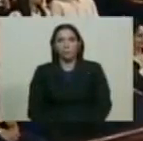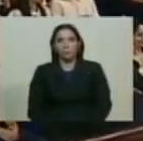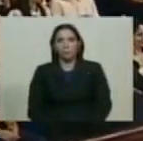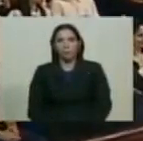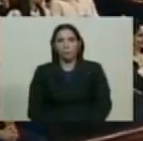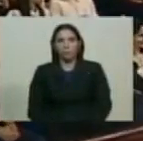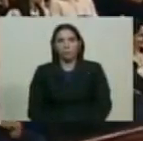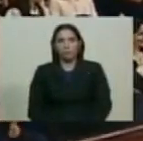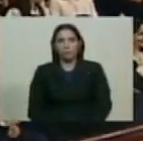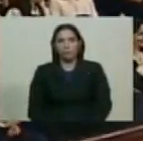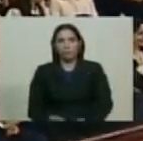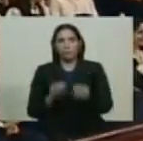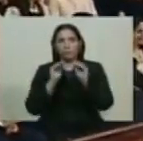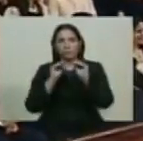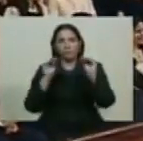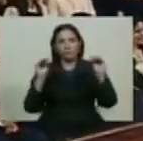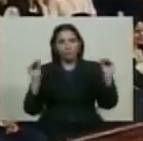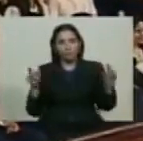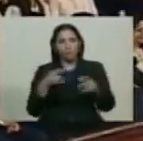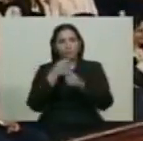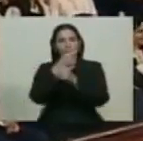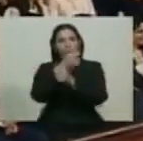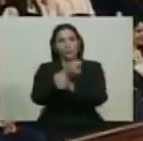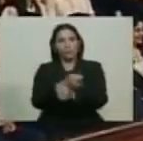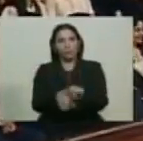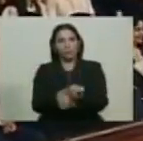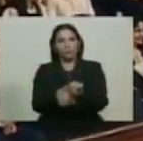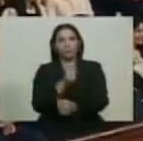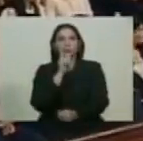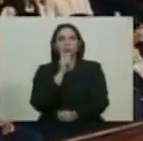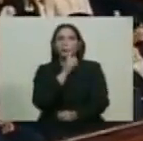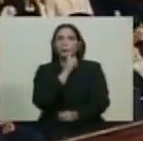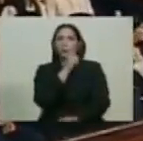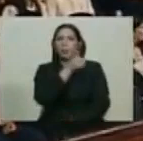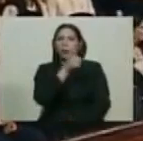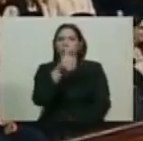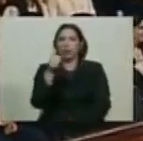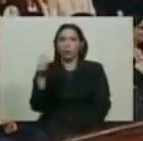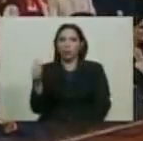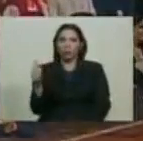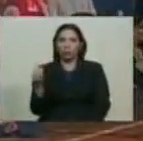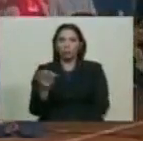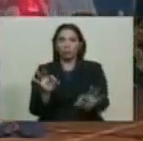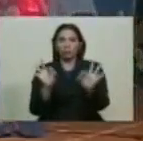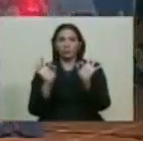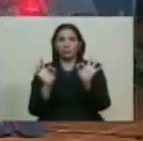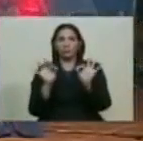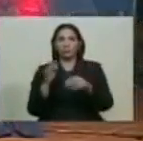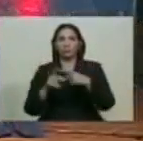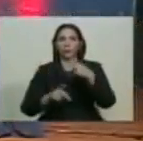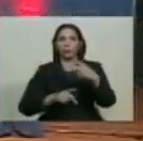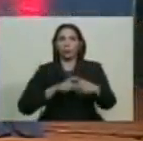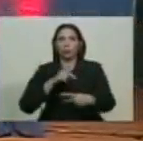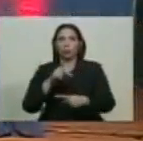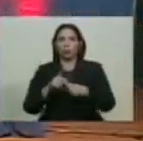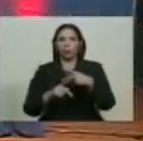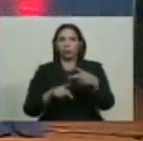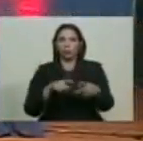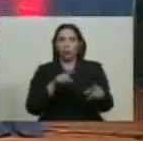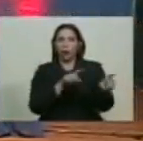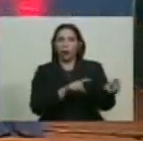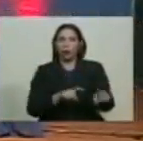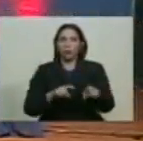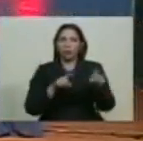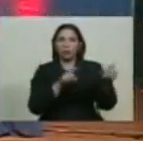Llamamos entonces a los graduandos José Rafael Peña Castillo, especialidad producción agrícola del estado